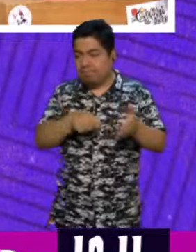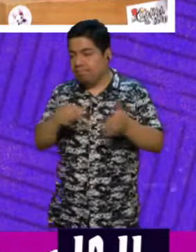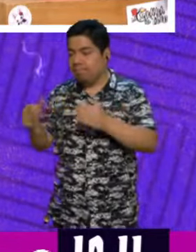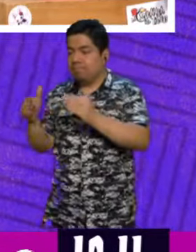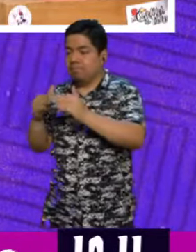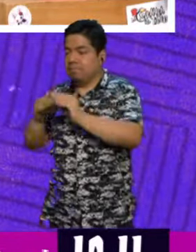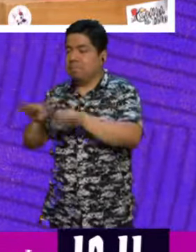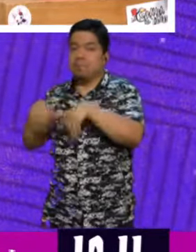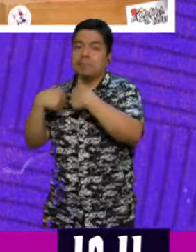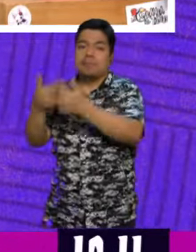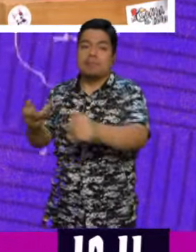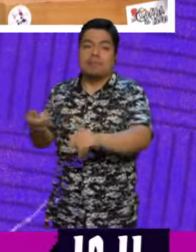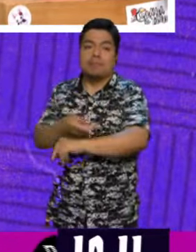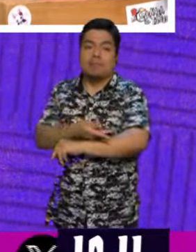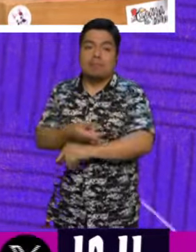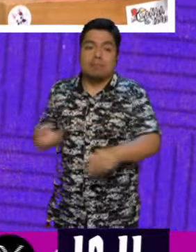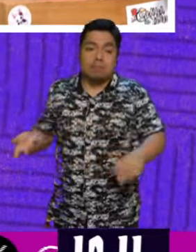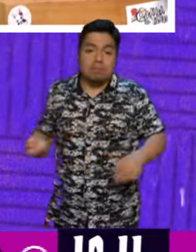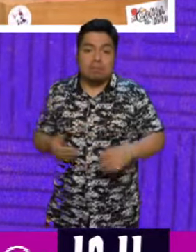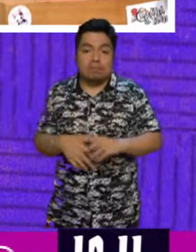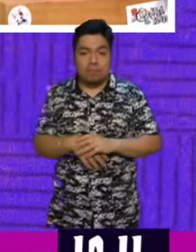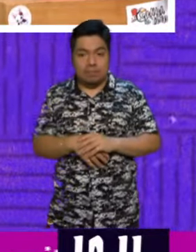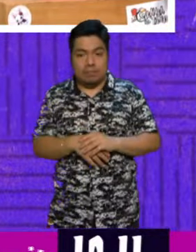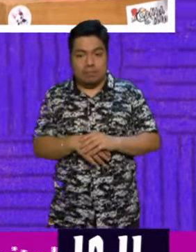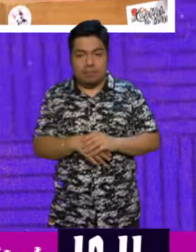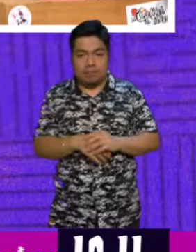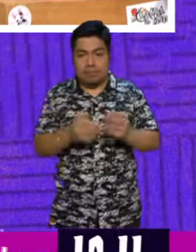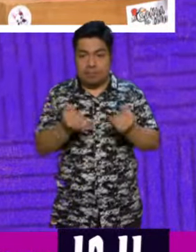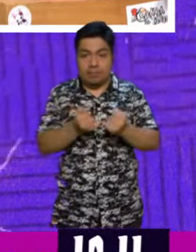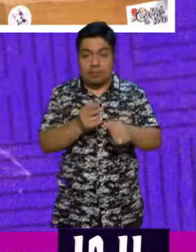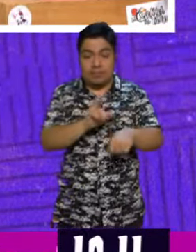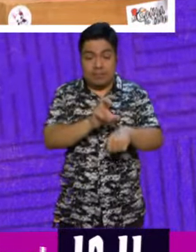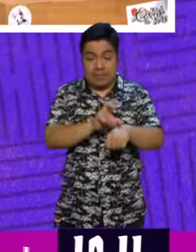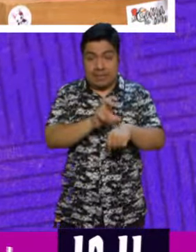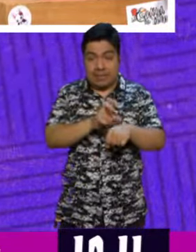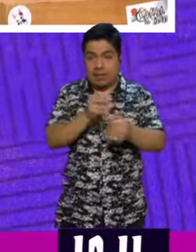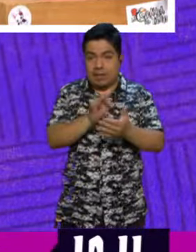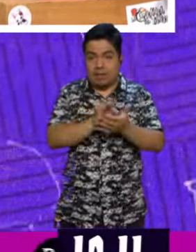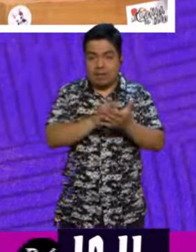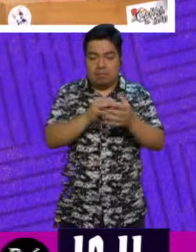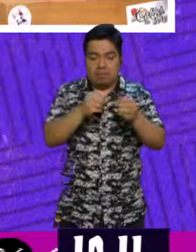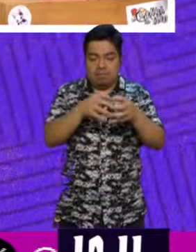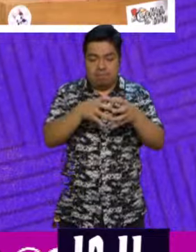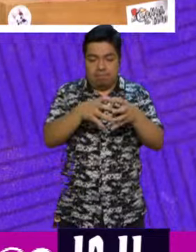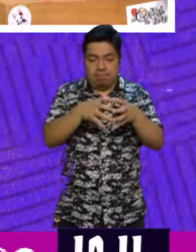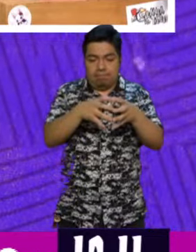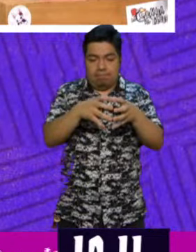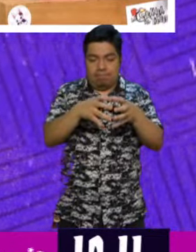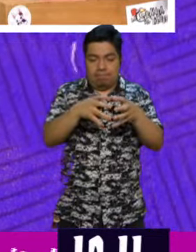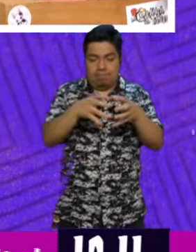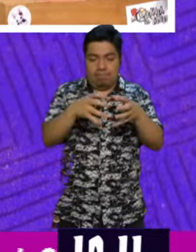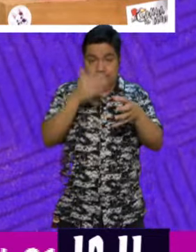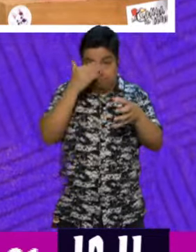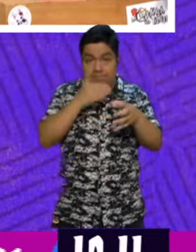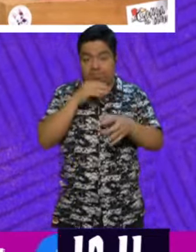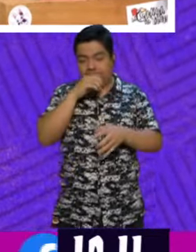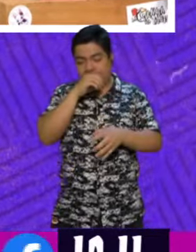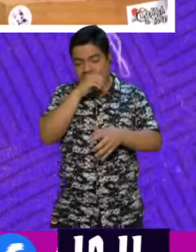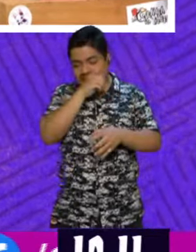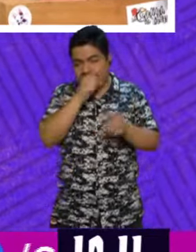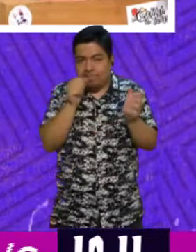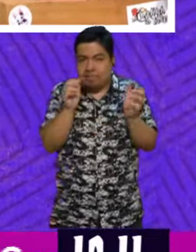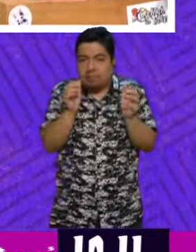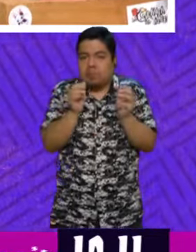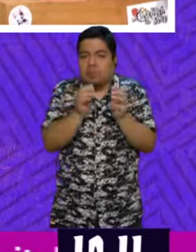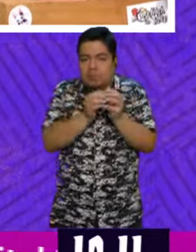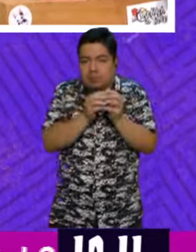casa y los dejo afuera. Resulta que el huevo, así como los metales, se expande. Tenían que el metal con el calor se contrae y